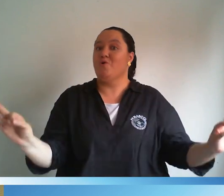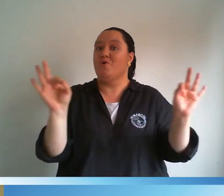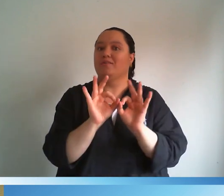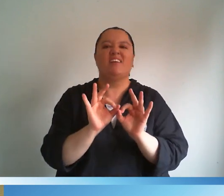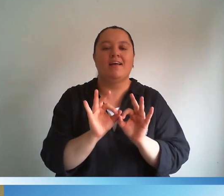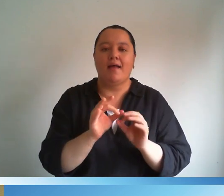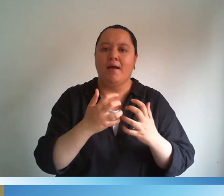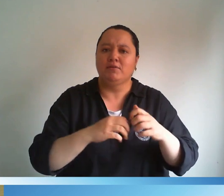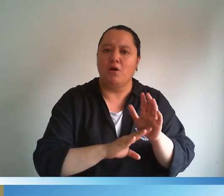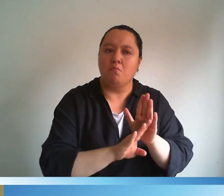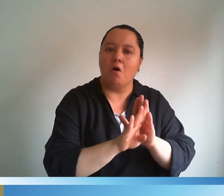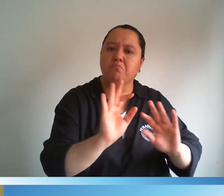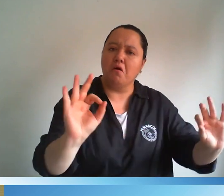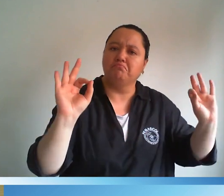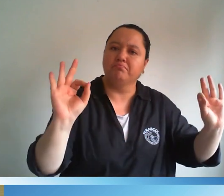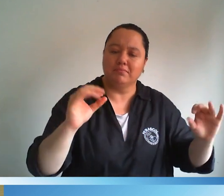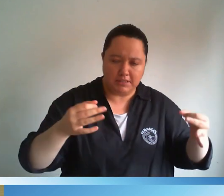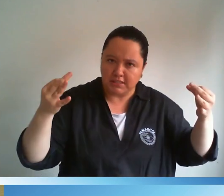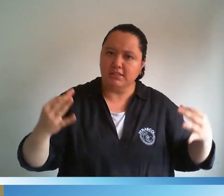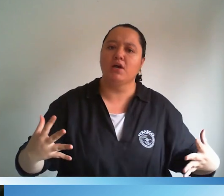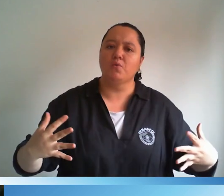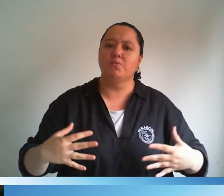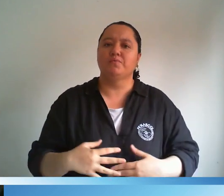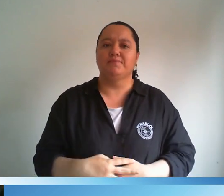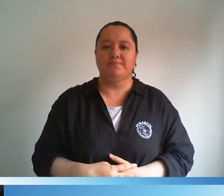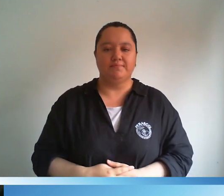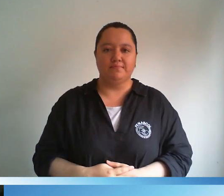será un factor clave para el crecimiento óptimo y continuo de la empresa.